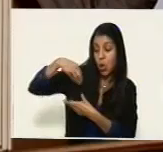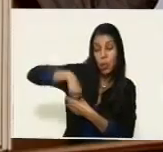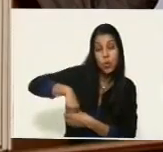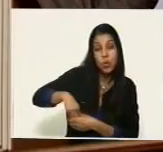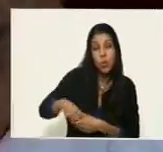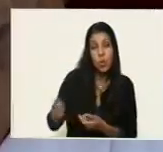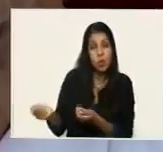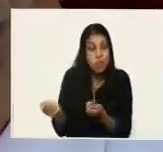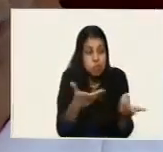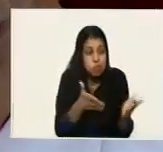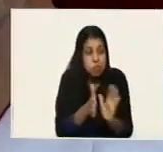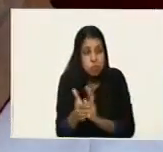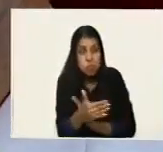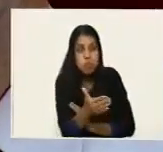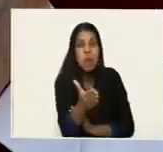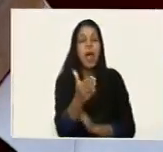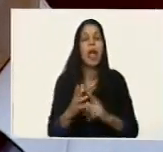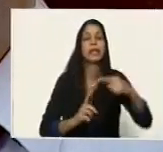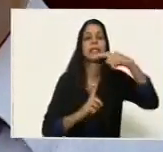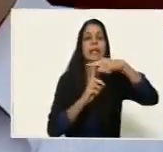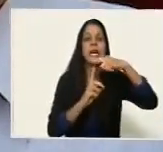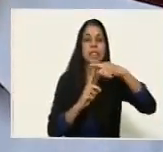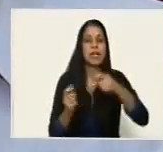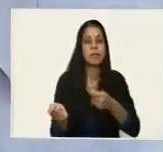20 números. Bueno,